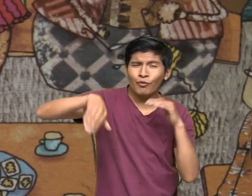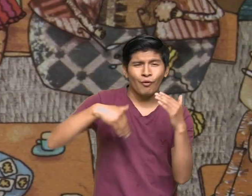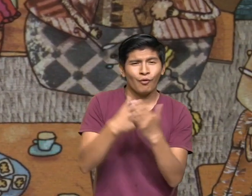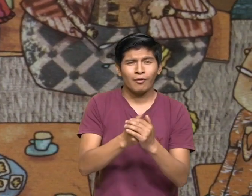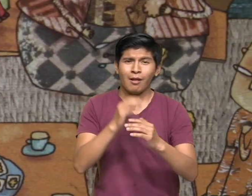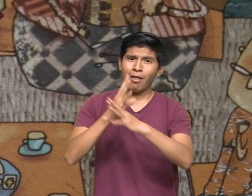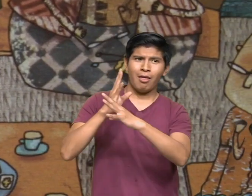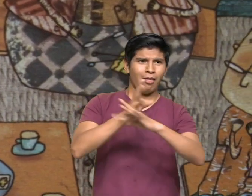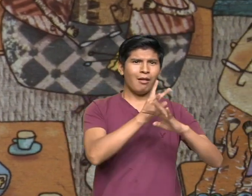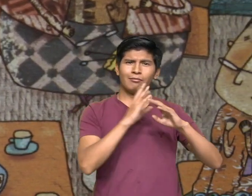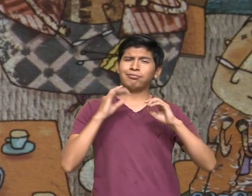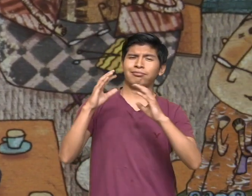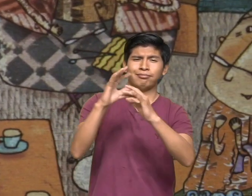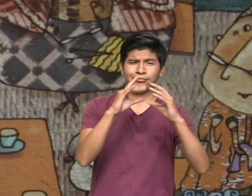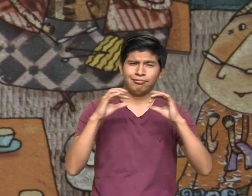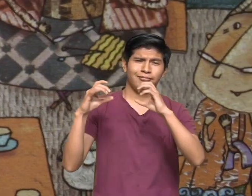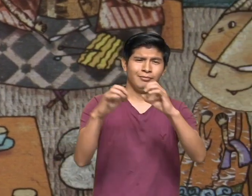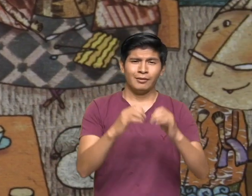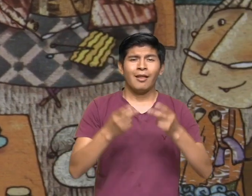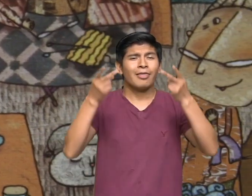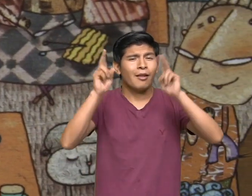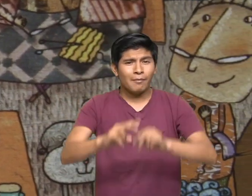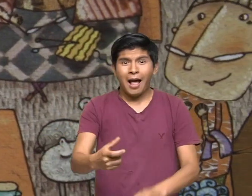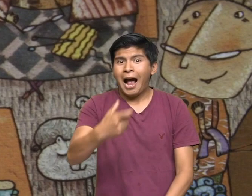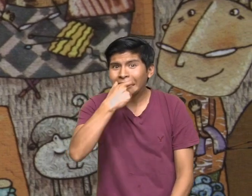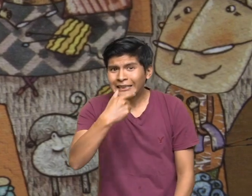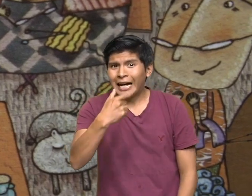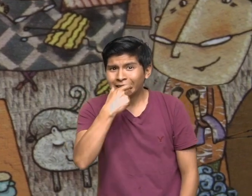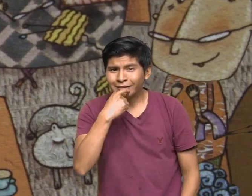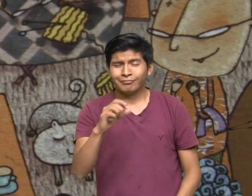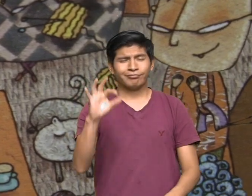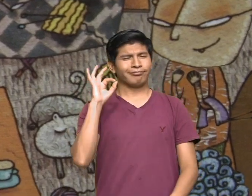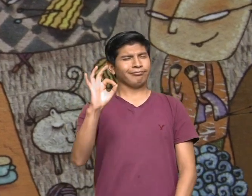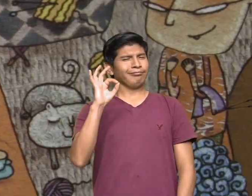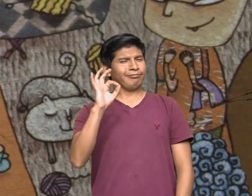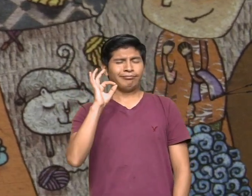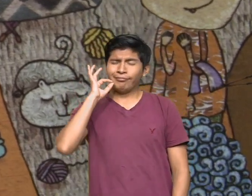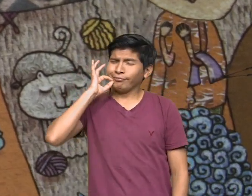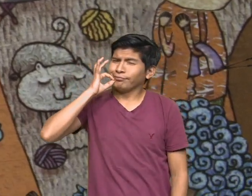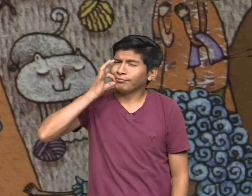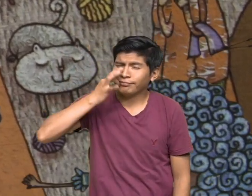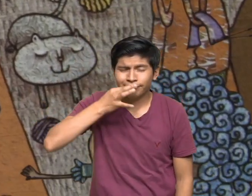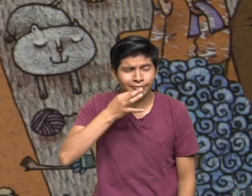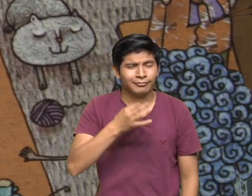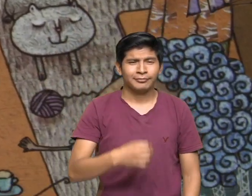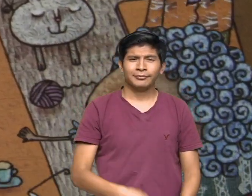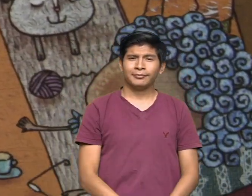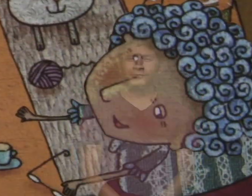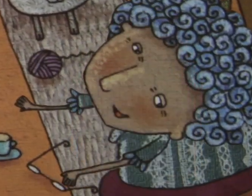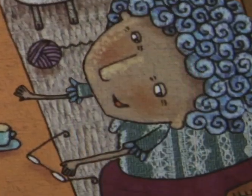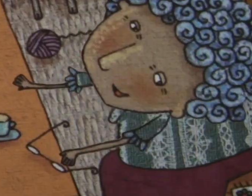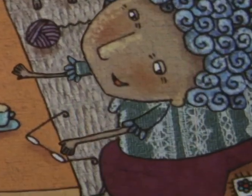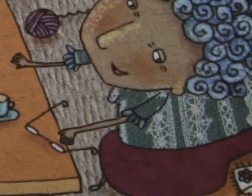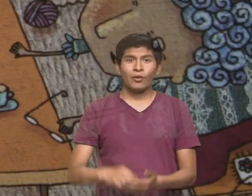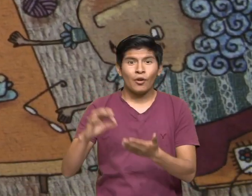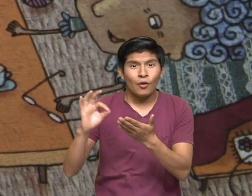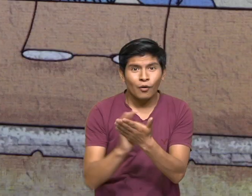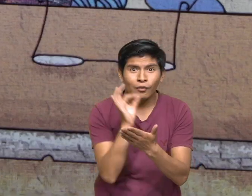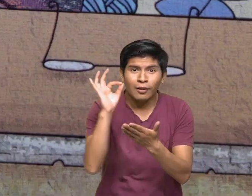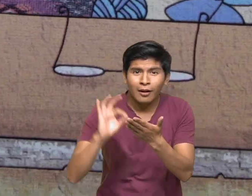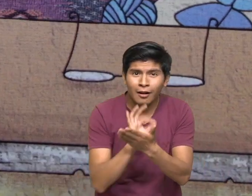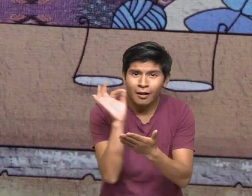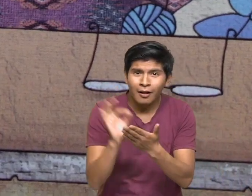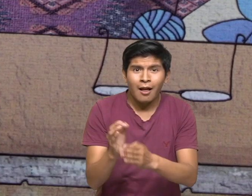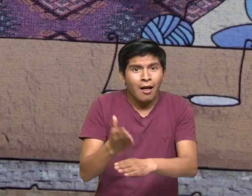voz muy alta, todas a la vez, y comen unas galletas deliciosas que ella hace.